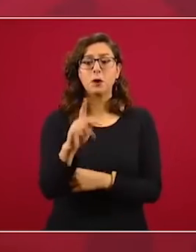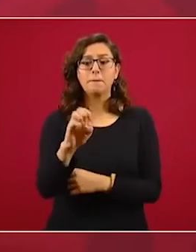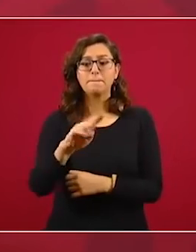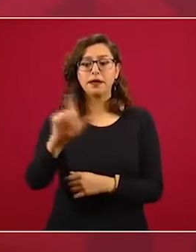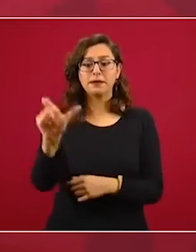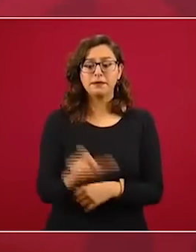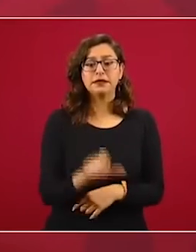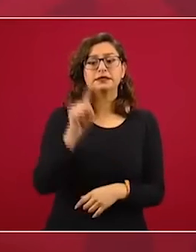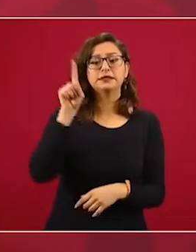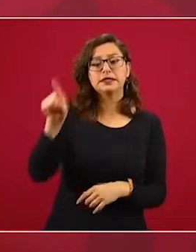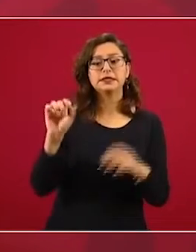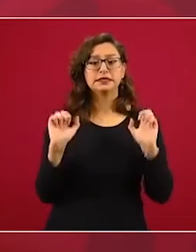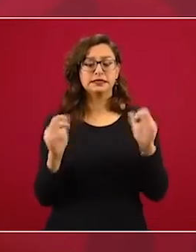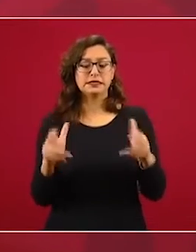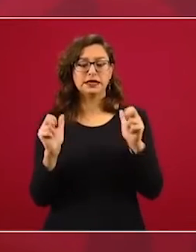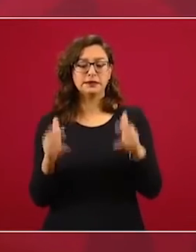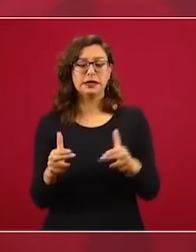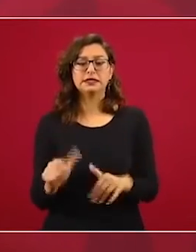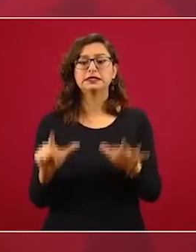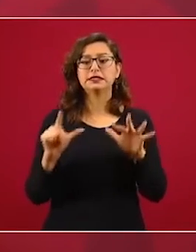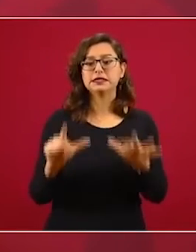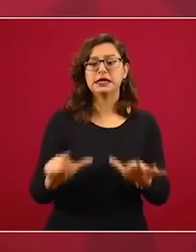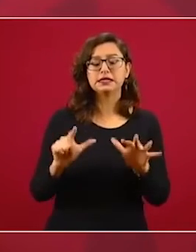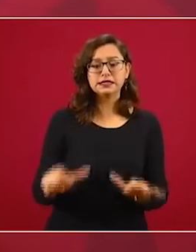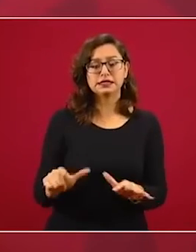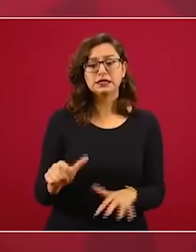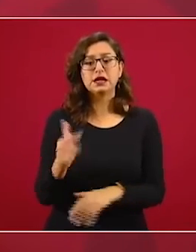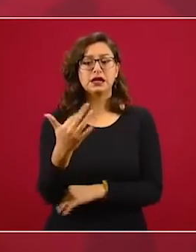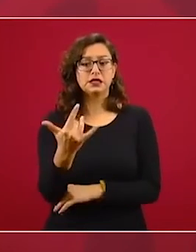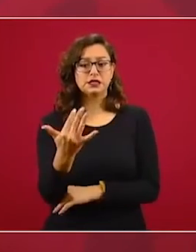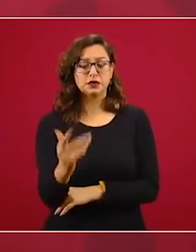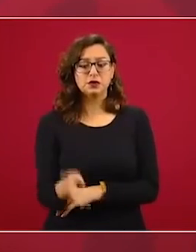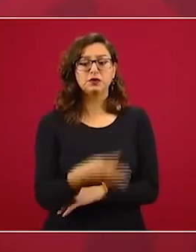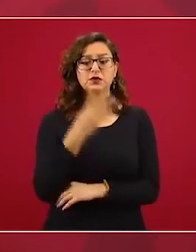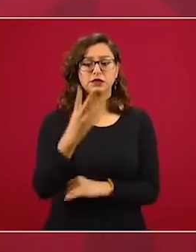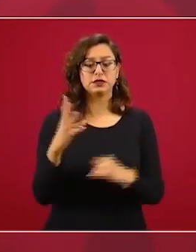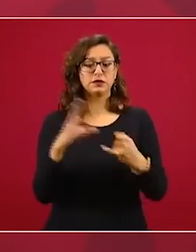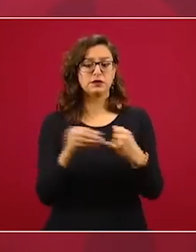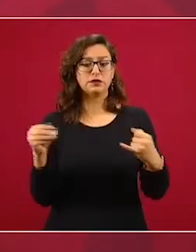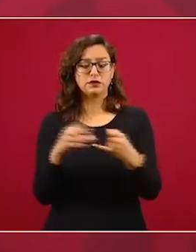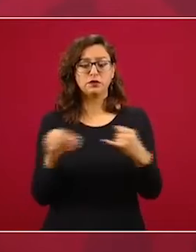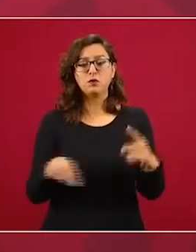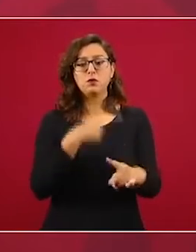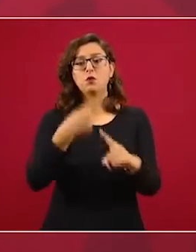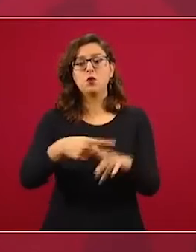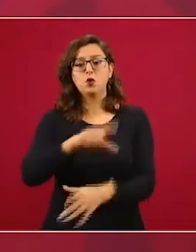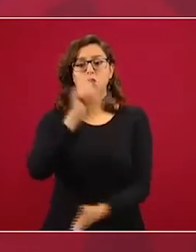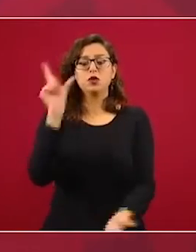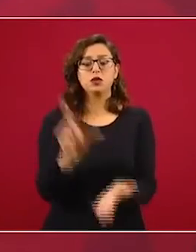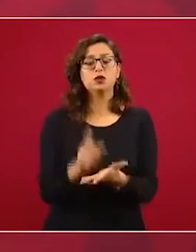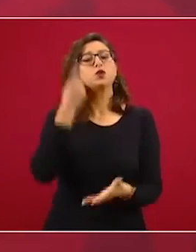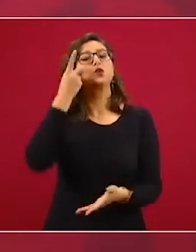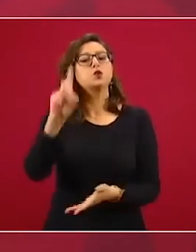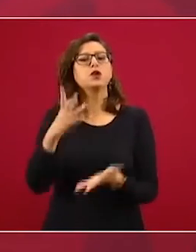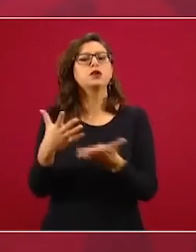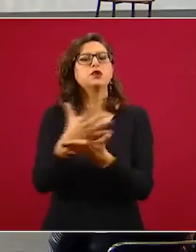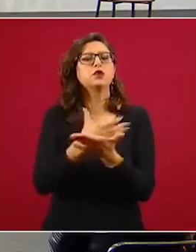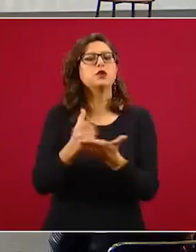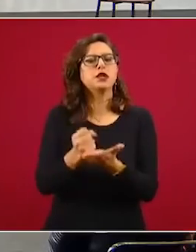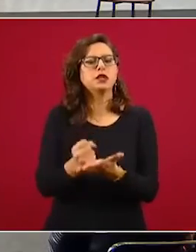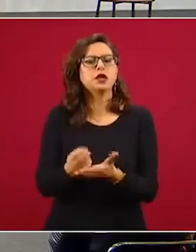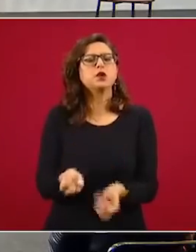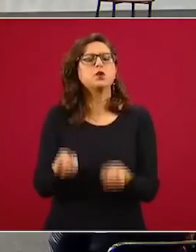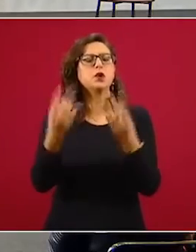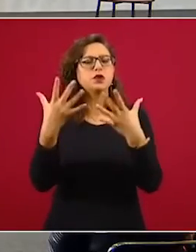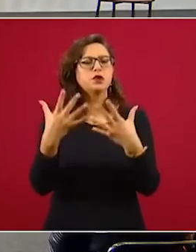no pagaremos ieps en la gasolina regular por eso el precio promedio de la gasolina la semana pasada estuvo en 21 pesos con 2 centavos que más